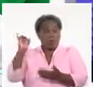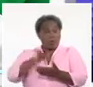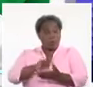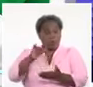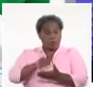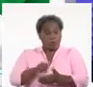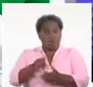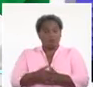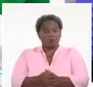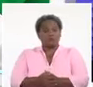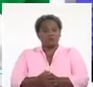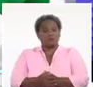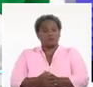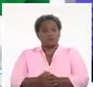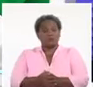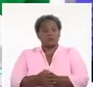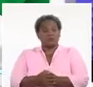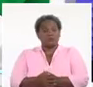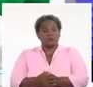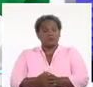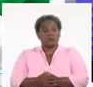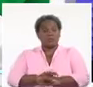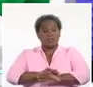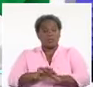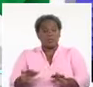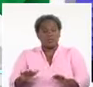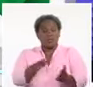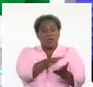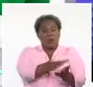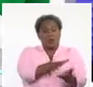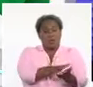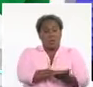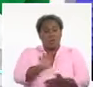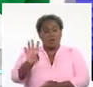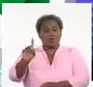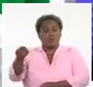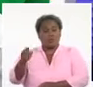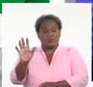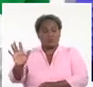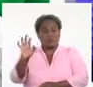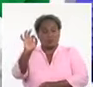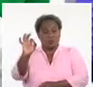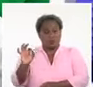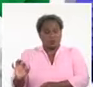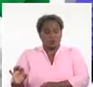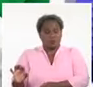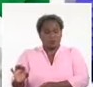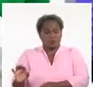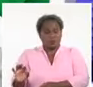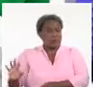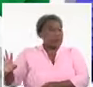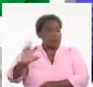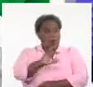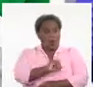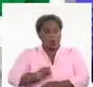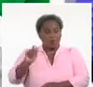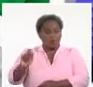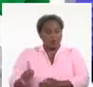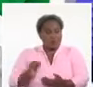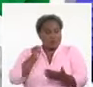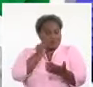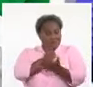casos importados a Cuba, y en el acumulado el 4,5% de todos los diagnosticados en nuestro